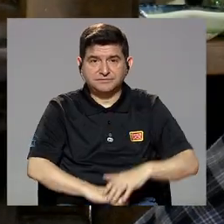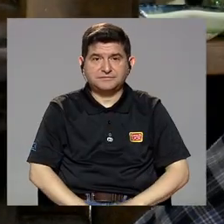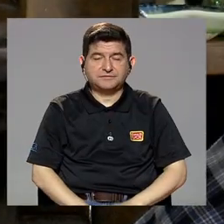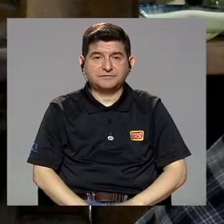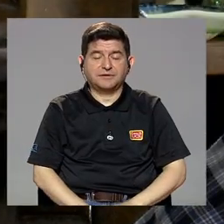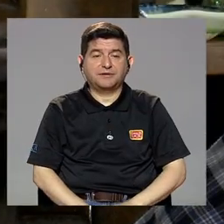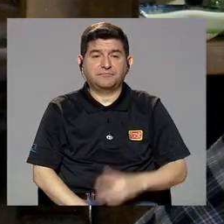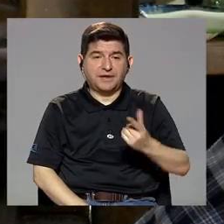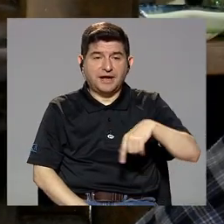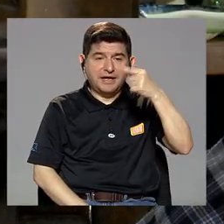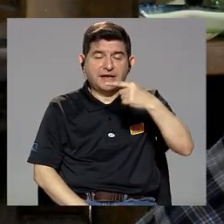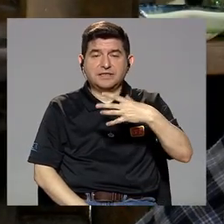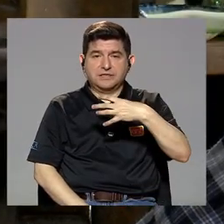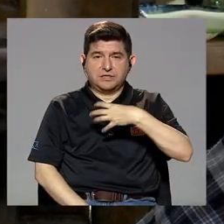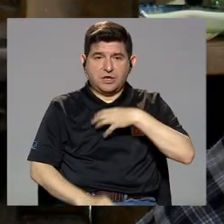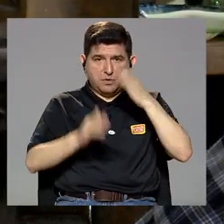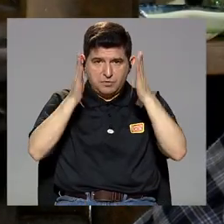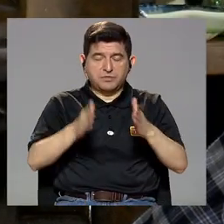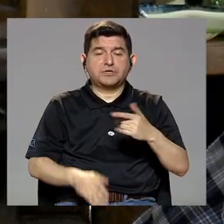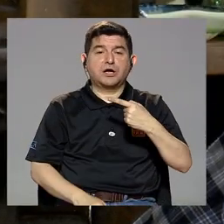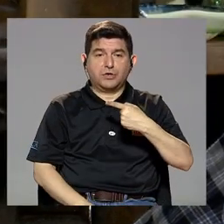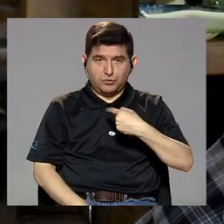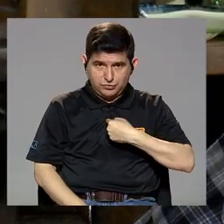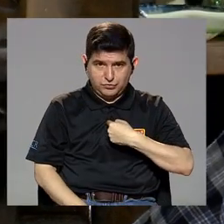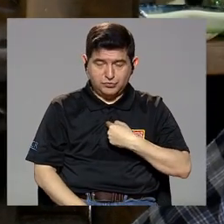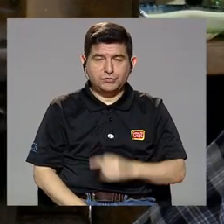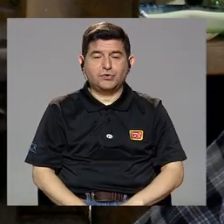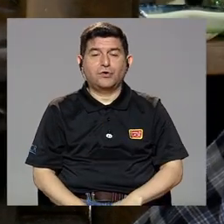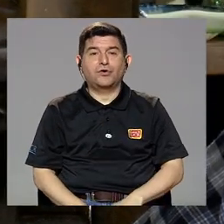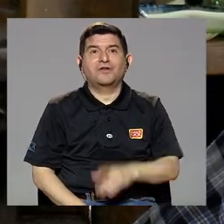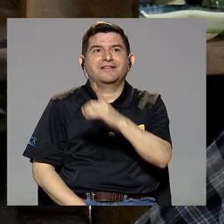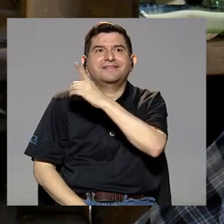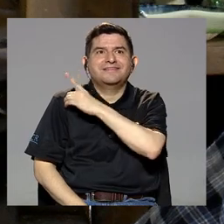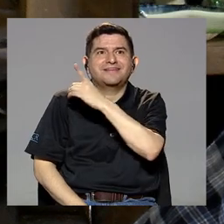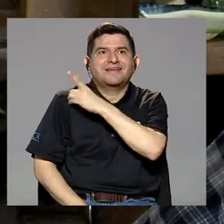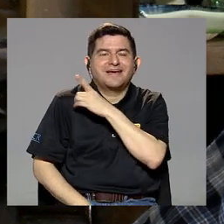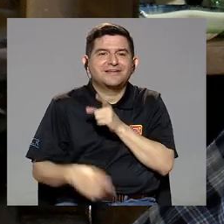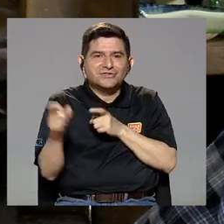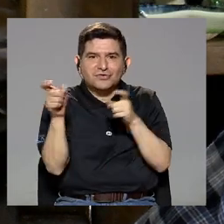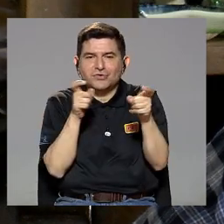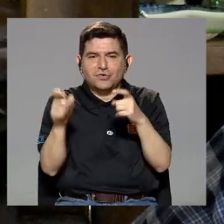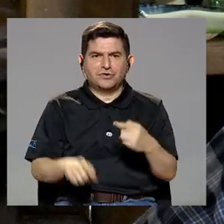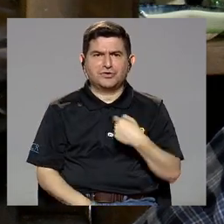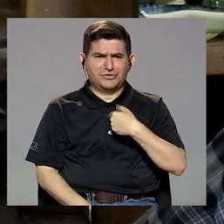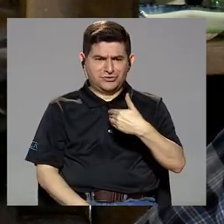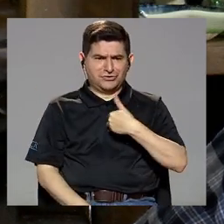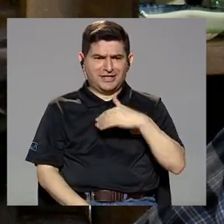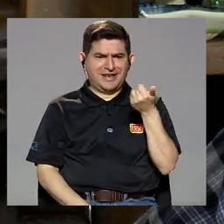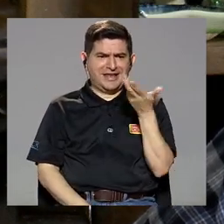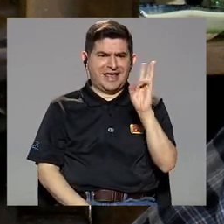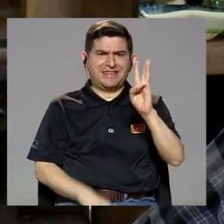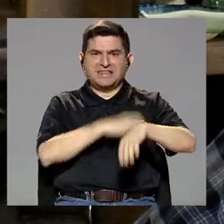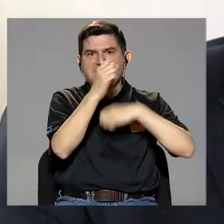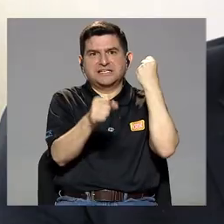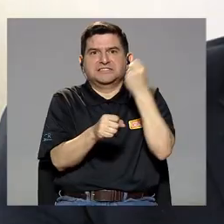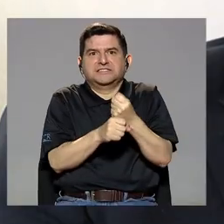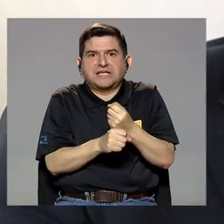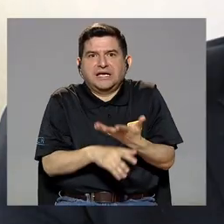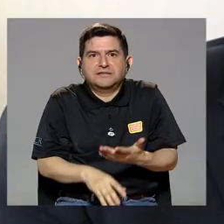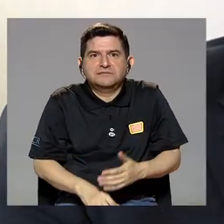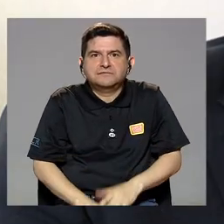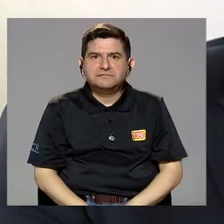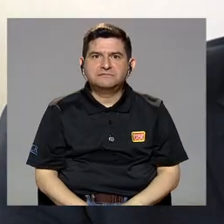gerente propietario a mí me puso de director y administrador y yo lo que tenía era 16 años